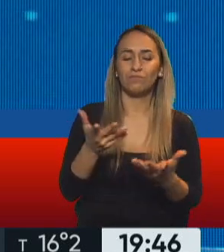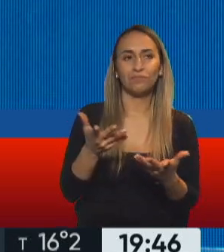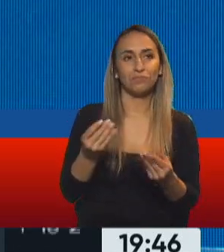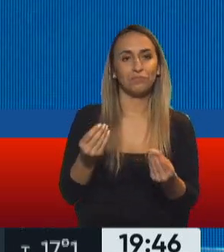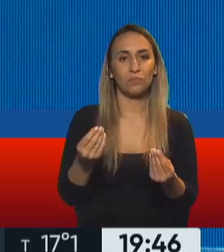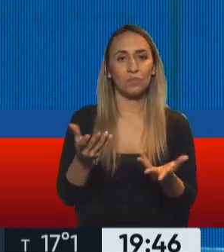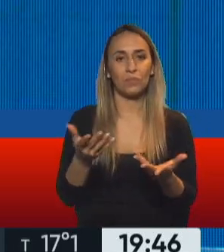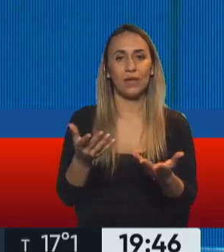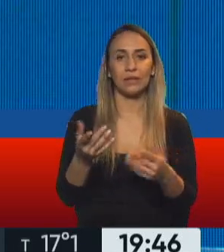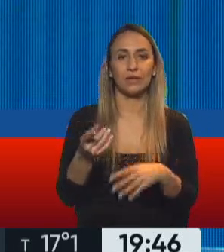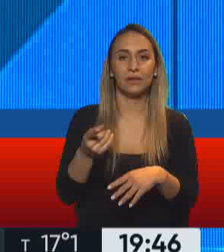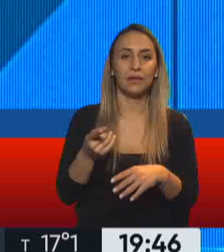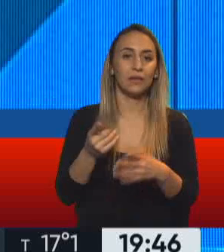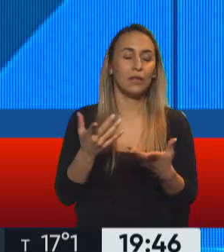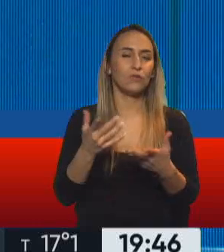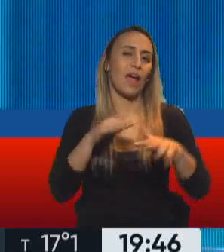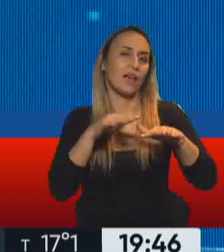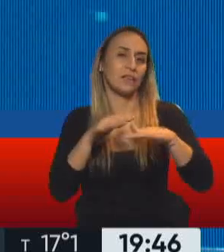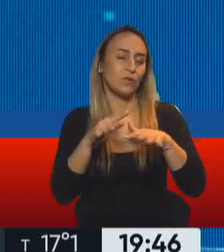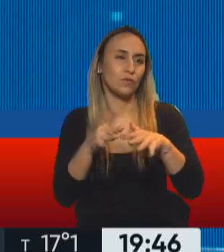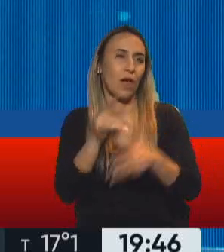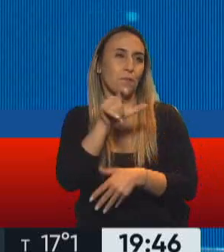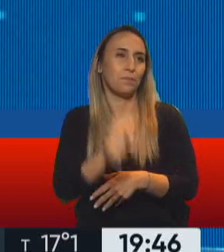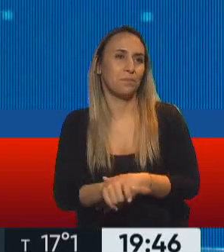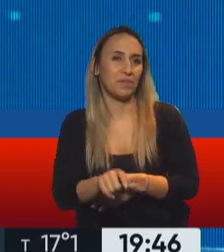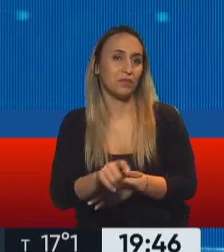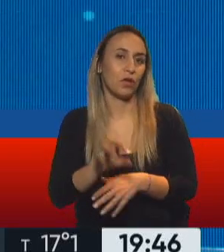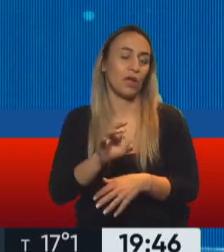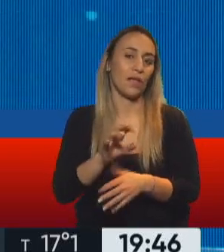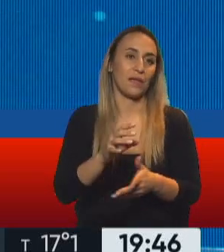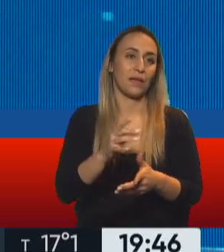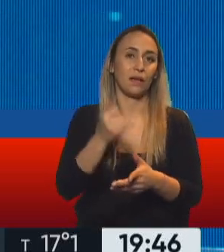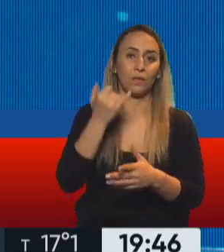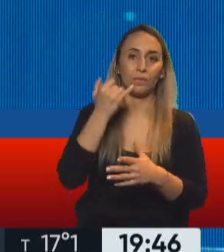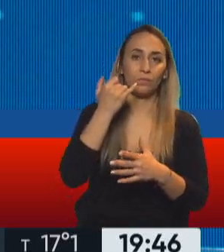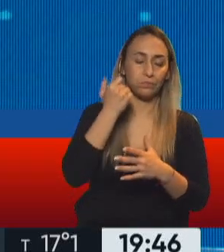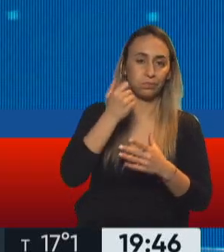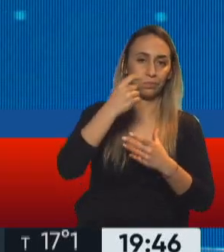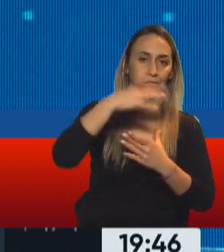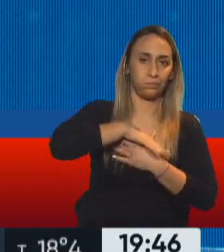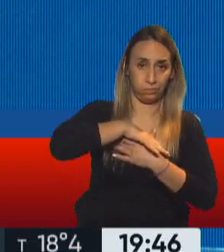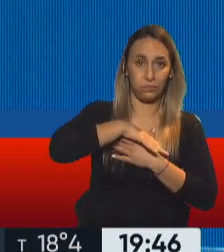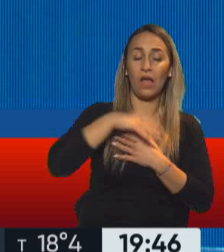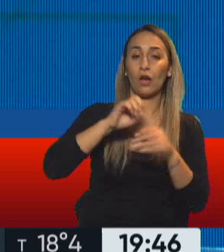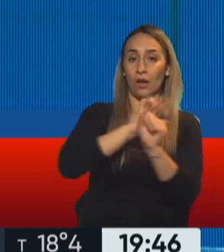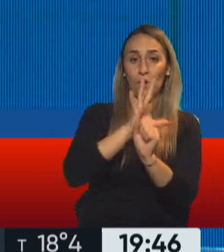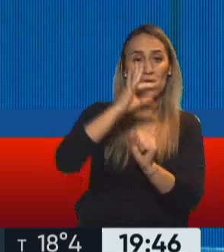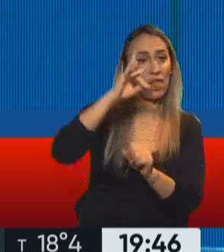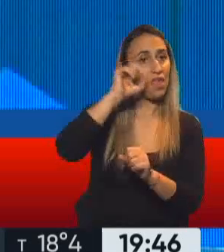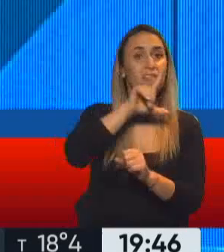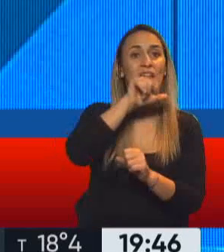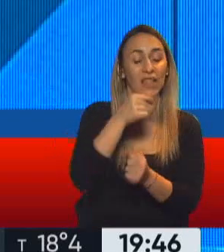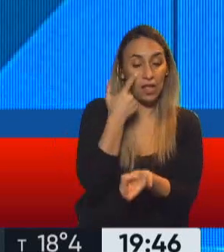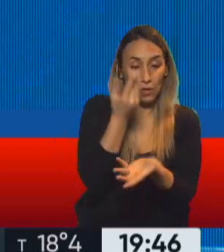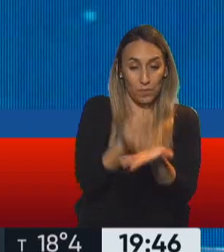un caso de alguien que ha que tiene coronavirus con la variante Delta, vive en la provincia de Buenos Aires. La pregunta es,